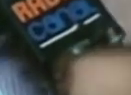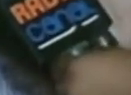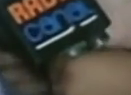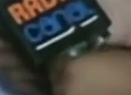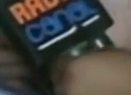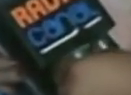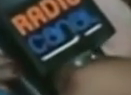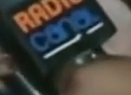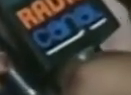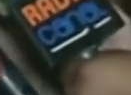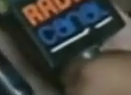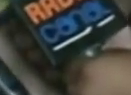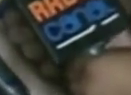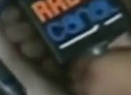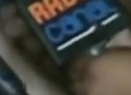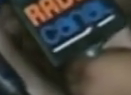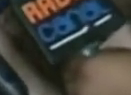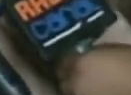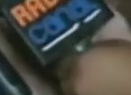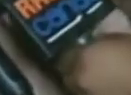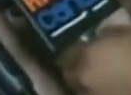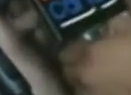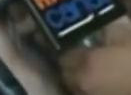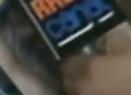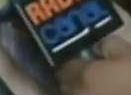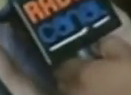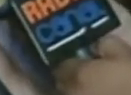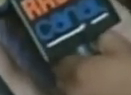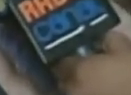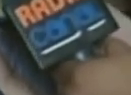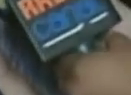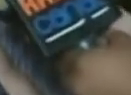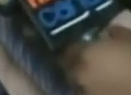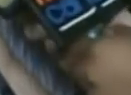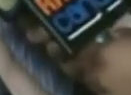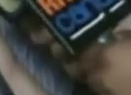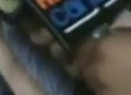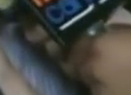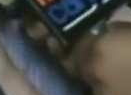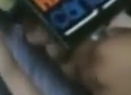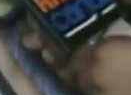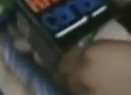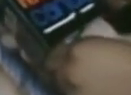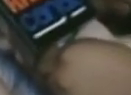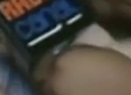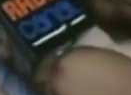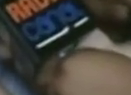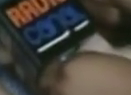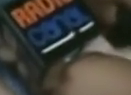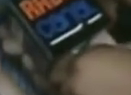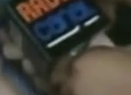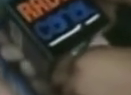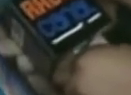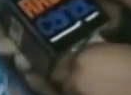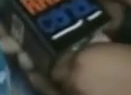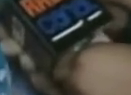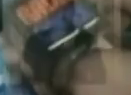de Firma. Los representantes de la Comisión para la Defensa de la Constitución